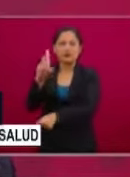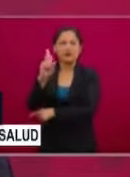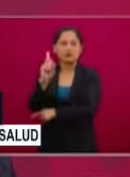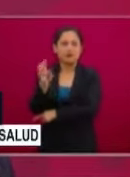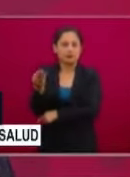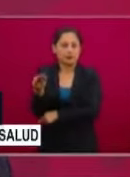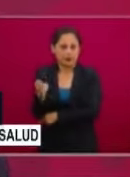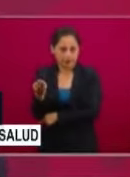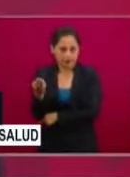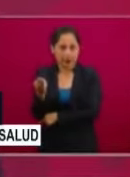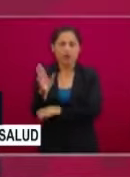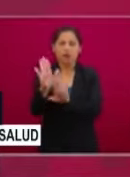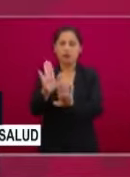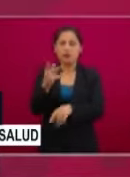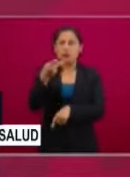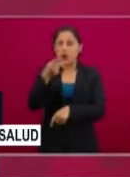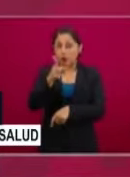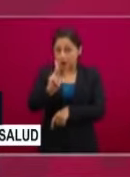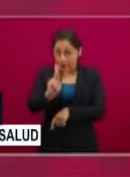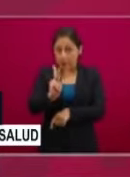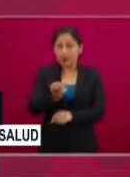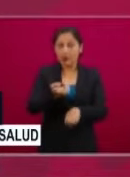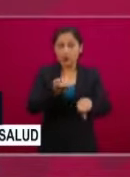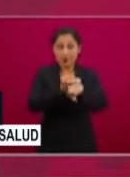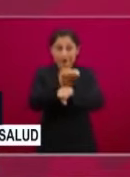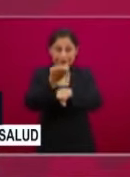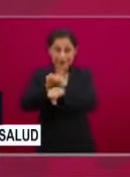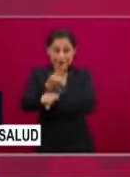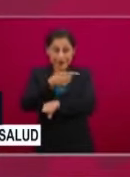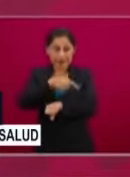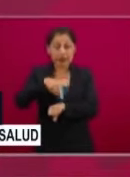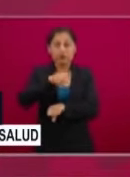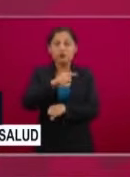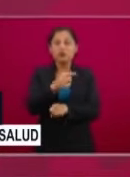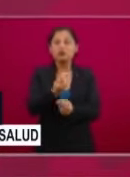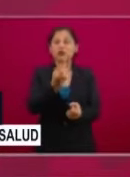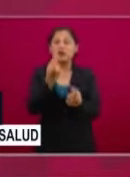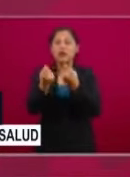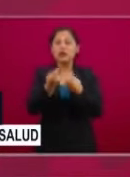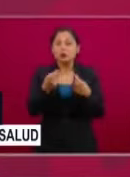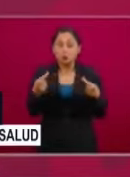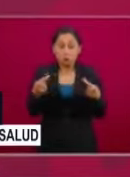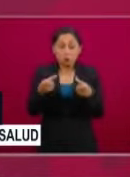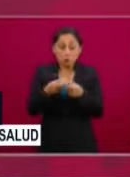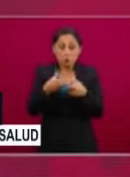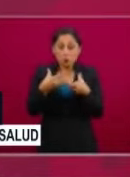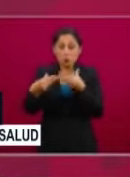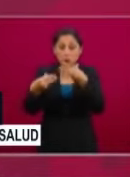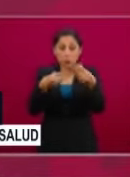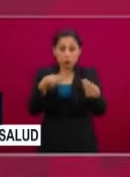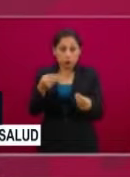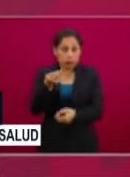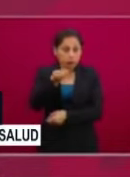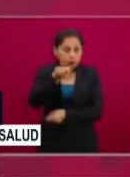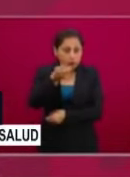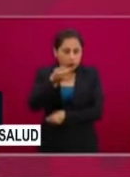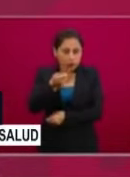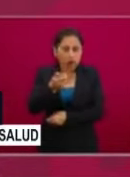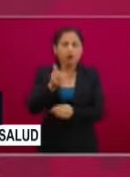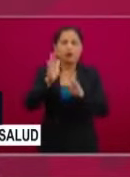no hay evidencia científica contundente y de eso depende el conocimiento de esas concentraciones de anticuerpos en sangre